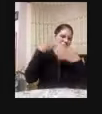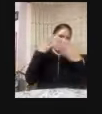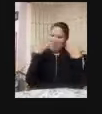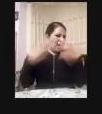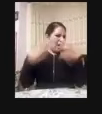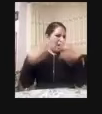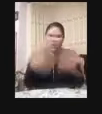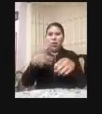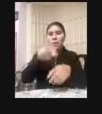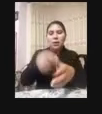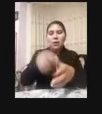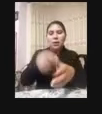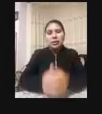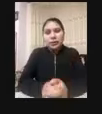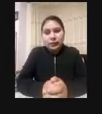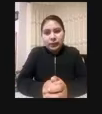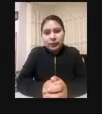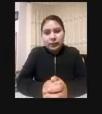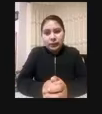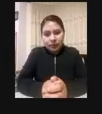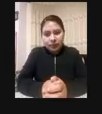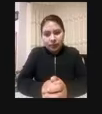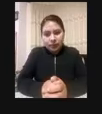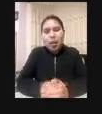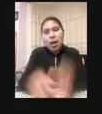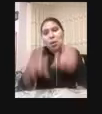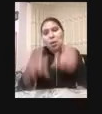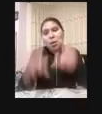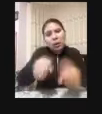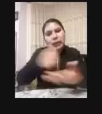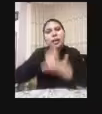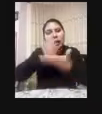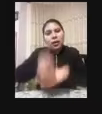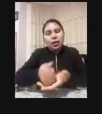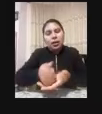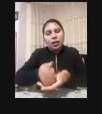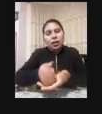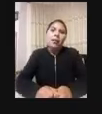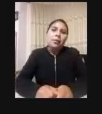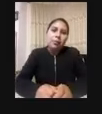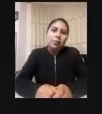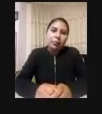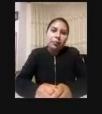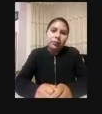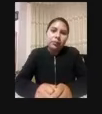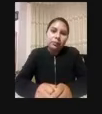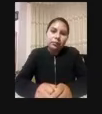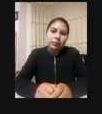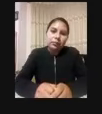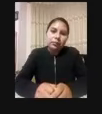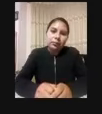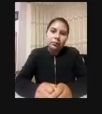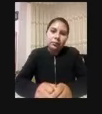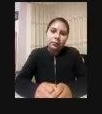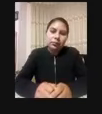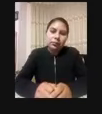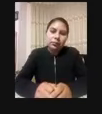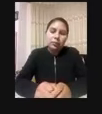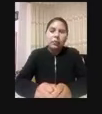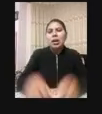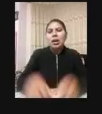ayudar de diferentes instrumentos, como por ejemplo taquitos de goma, y es para que el niño pueda mantener la boca abierta y